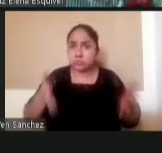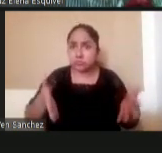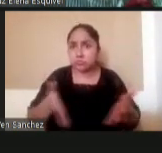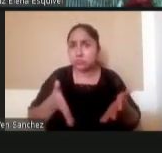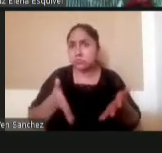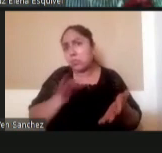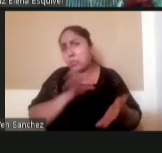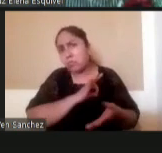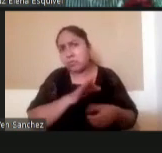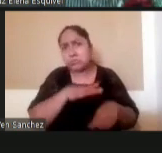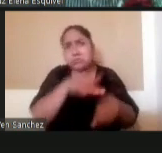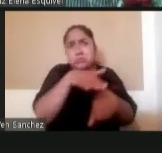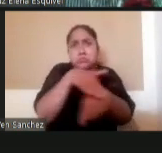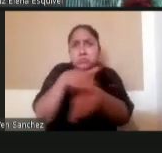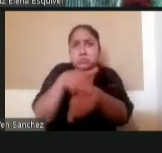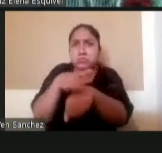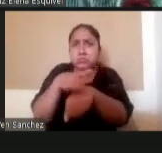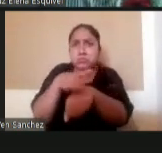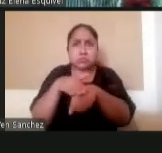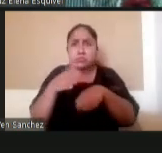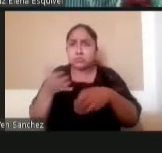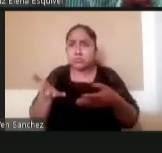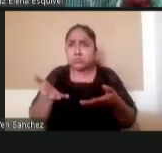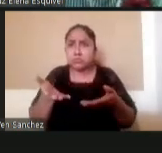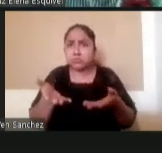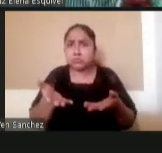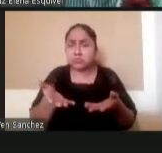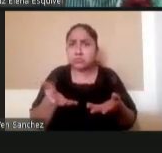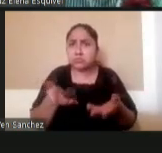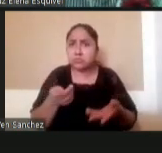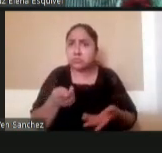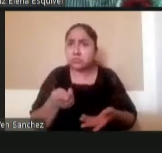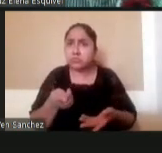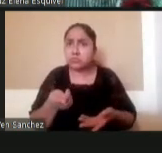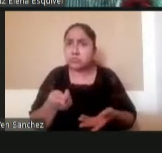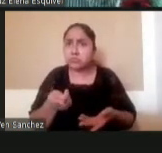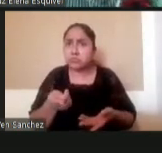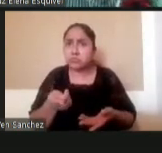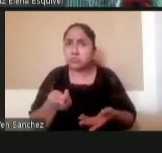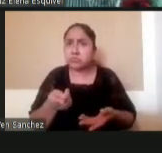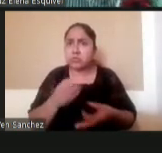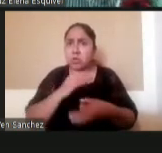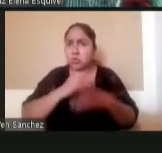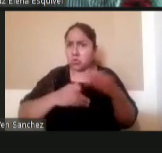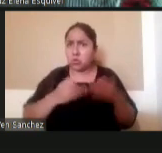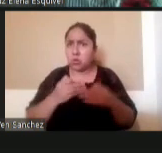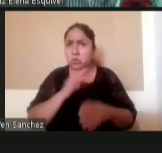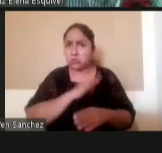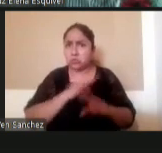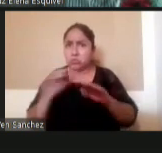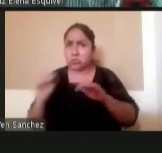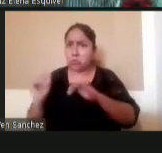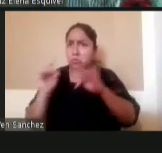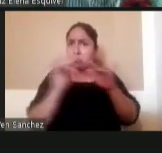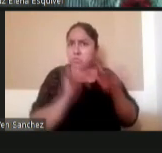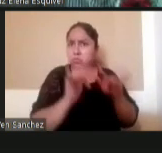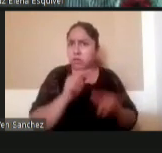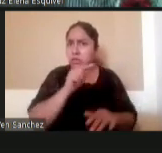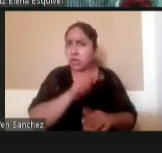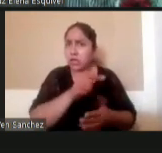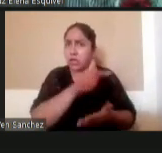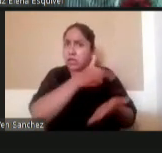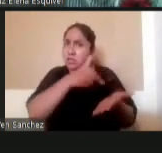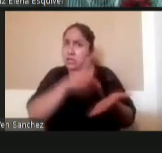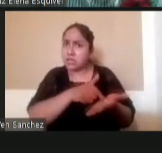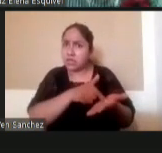invitaría a la comisión a que fuéramos al relleno sanitario. Yo me uniría a